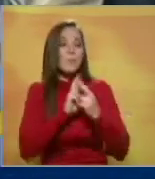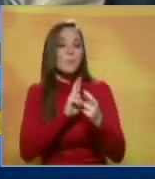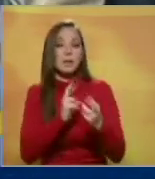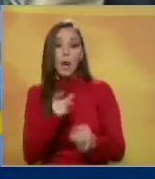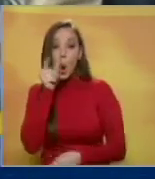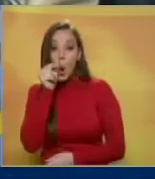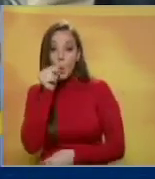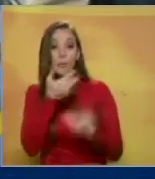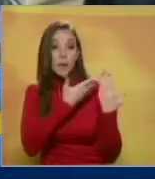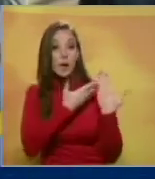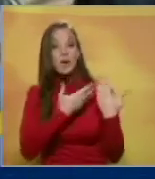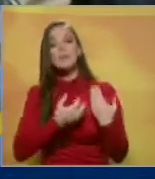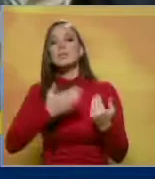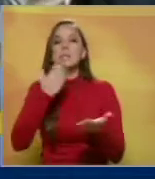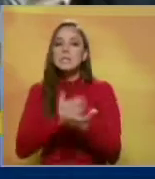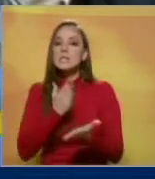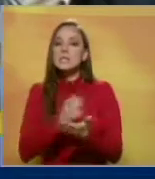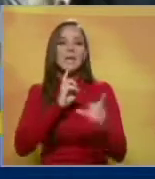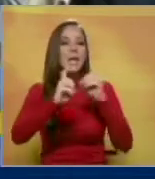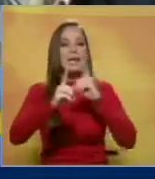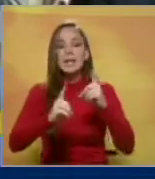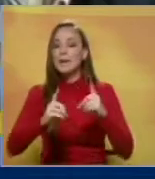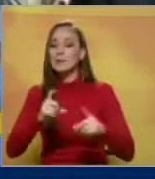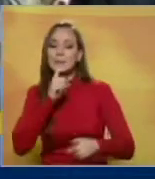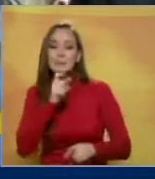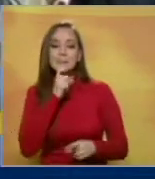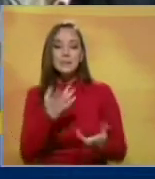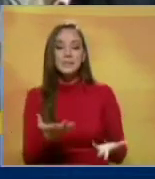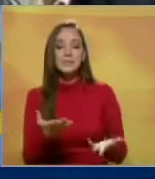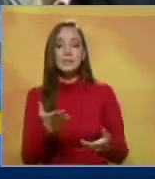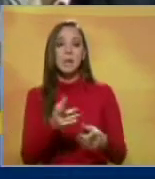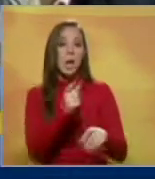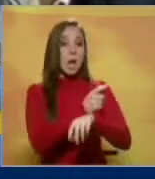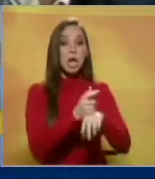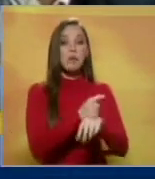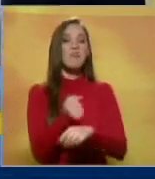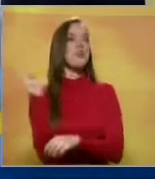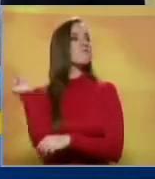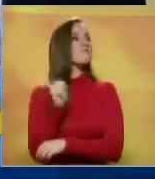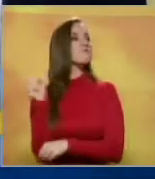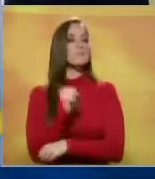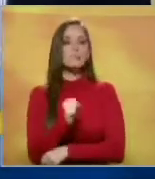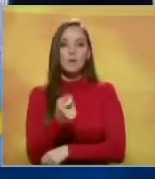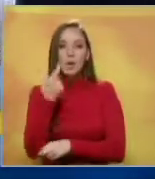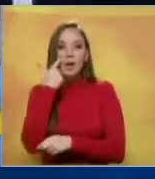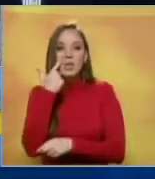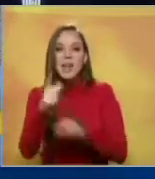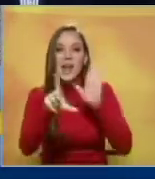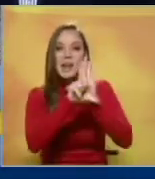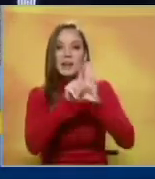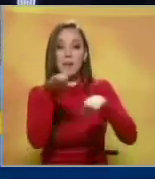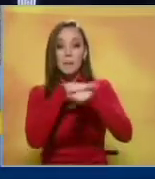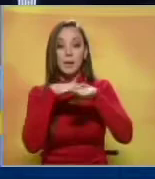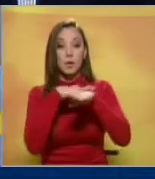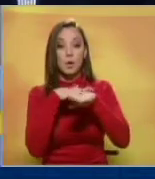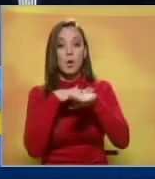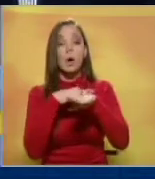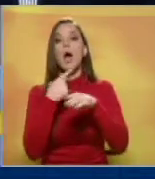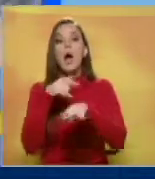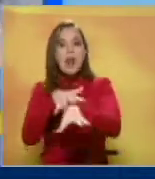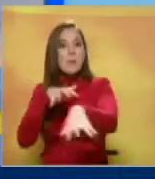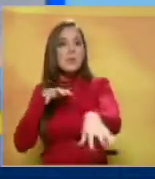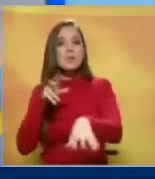mud insiste que el diálogo está en crisis rechazó que el gobierno no tome en cuenta la solicitud de ley de amnistía dice que la mayoría de los